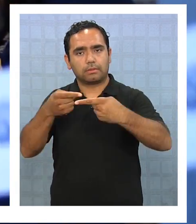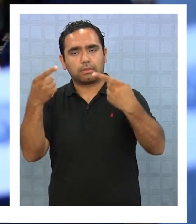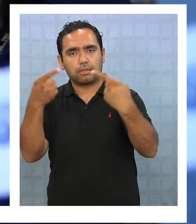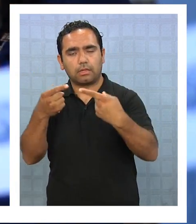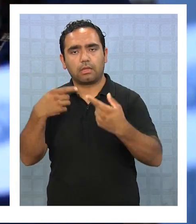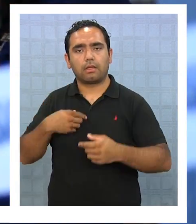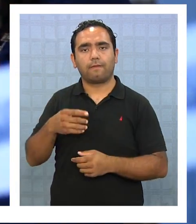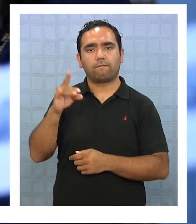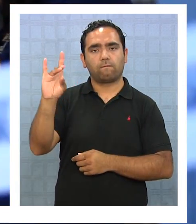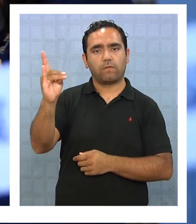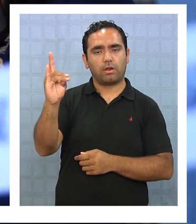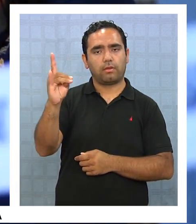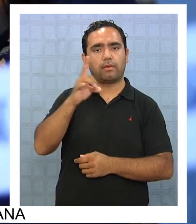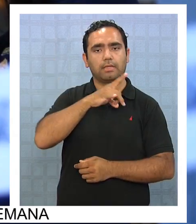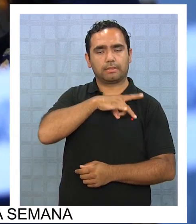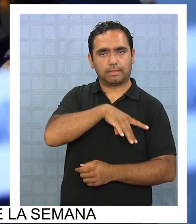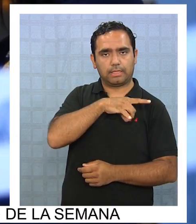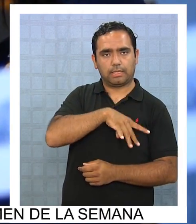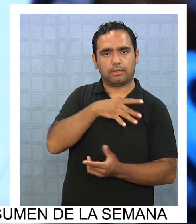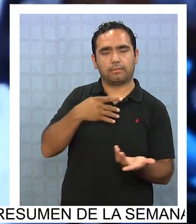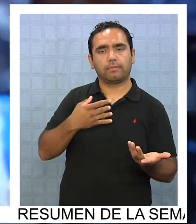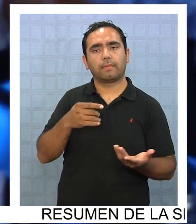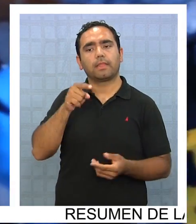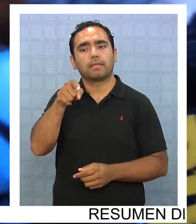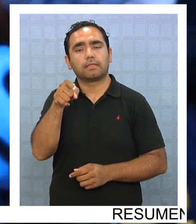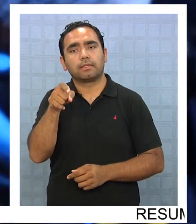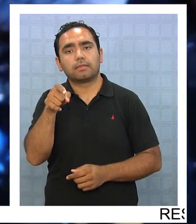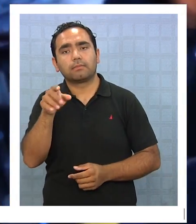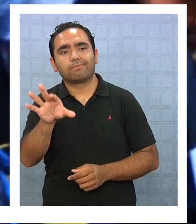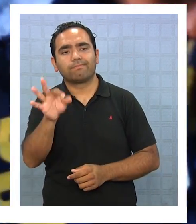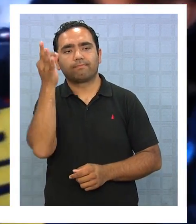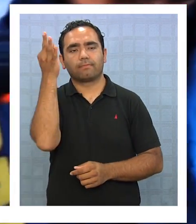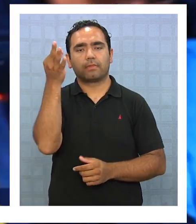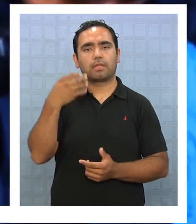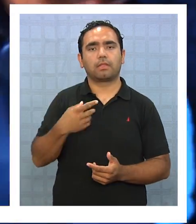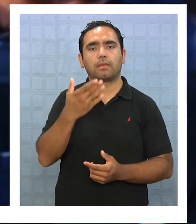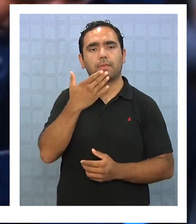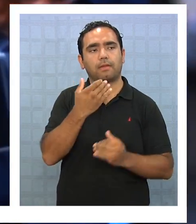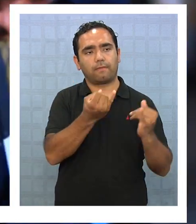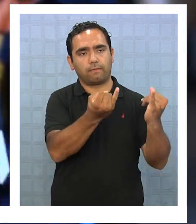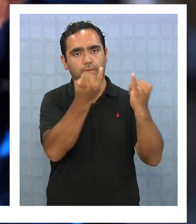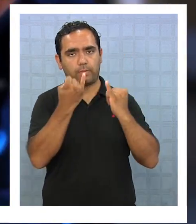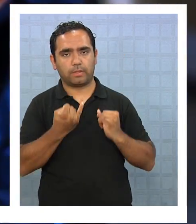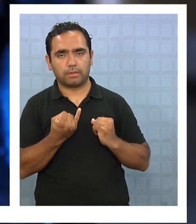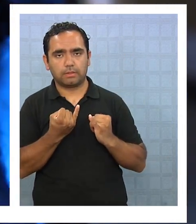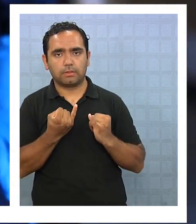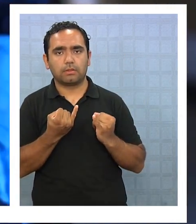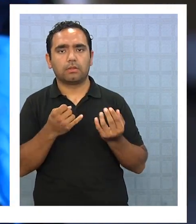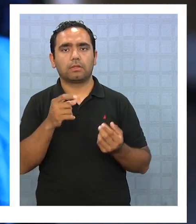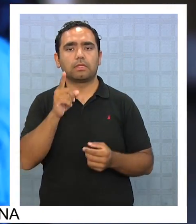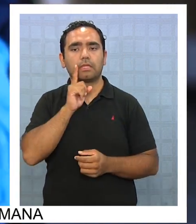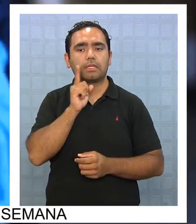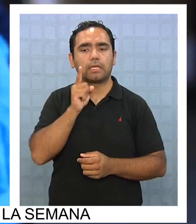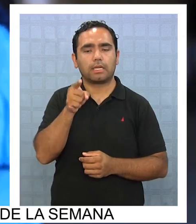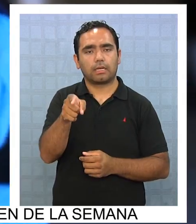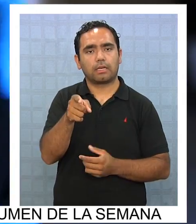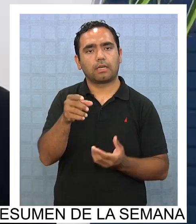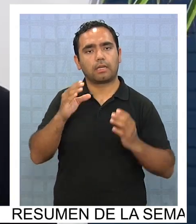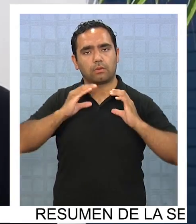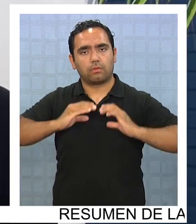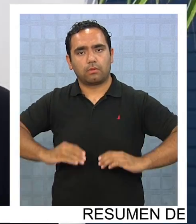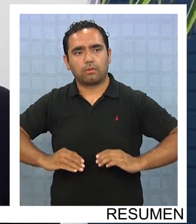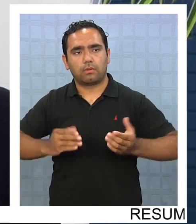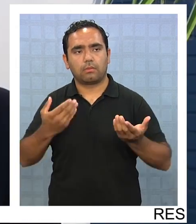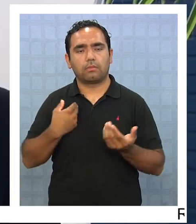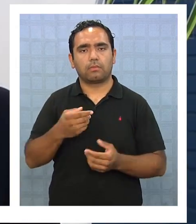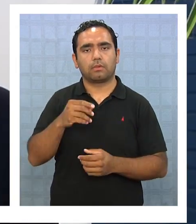fronterizo entre Bolivia y Chile. Este hallazgo se contrarrestó con una información que portaba este cadáver, el cual en este